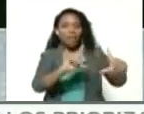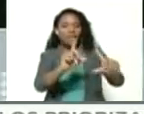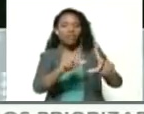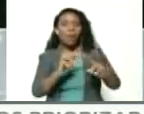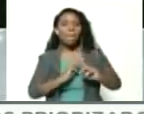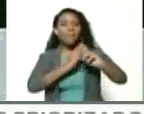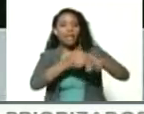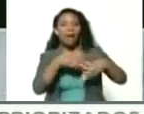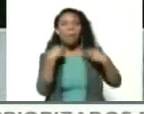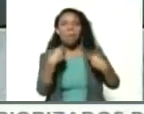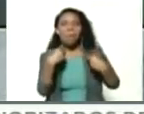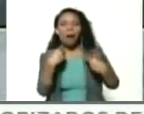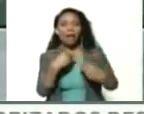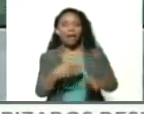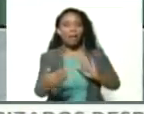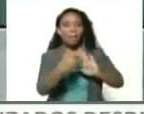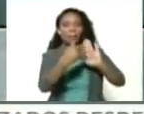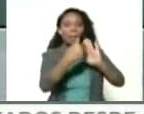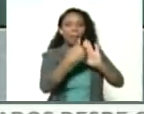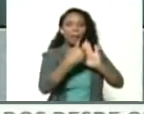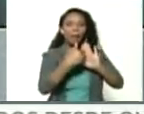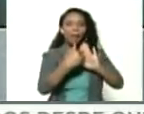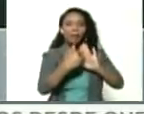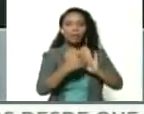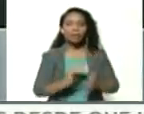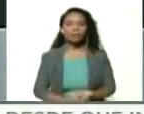televisión para el complot.